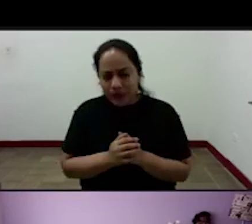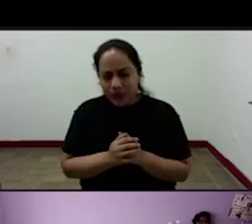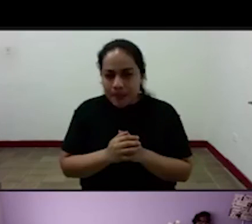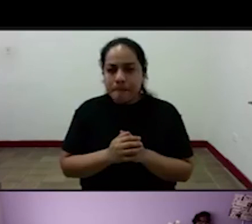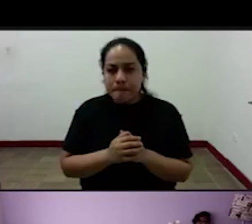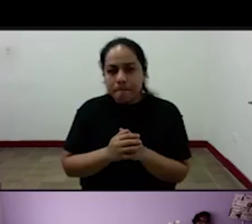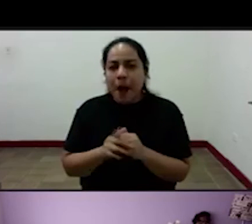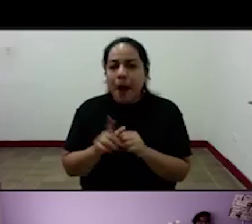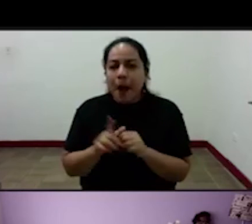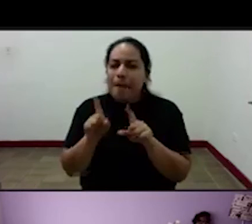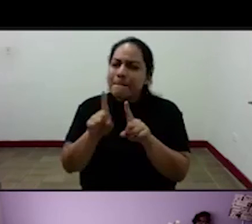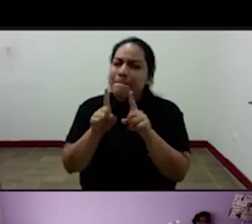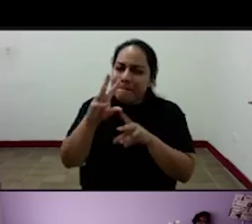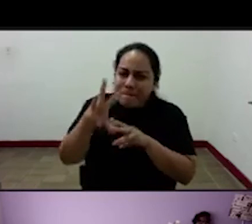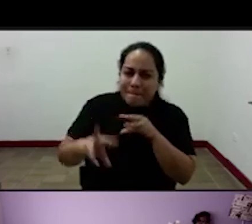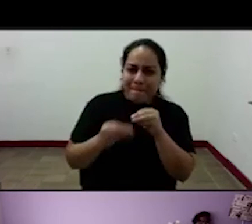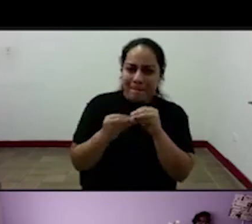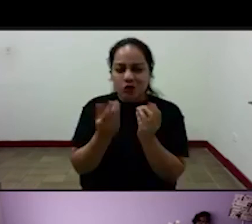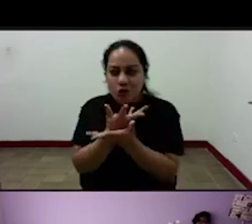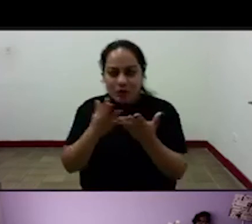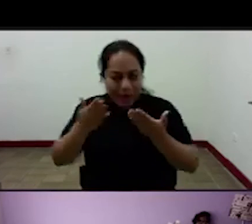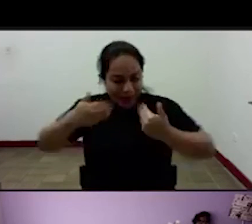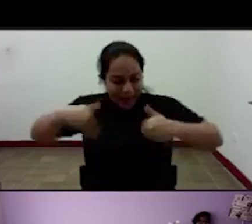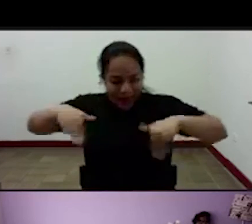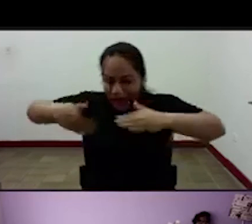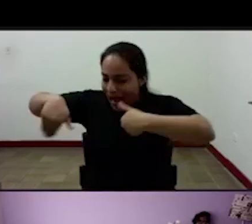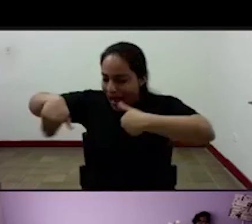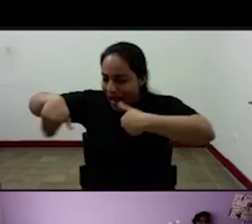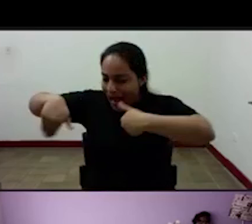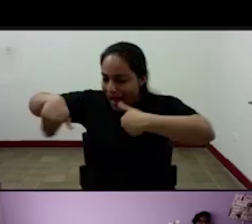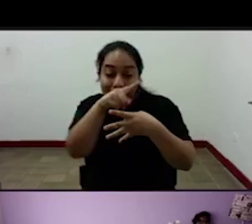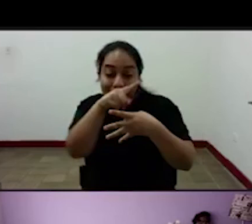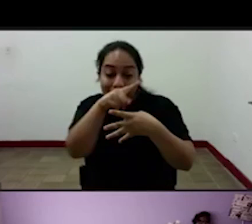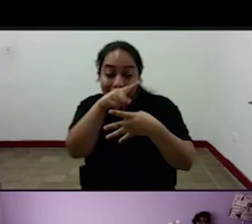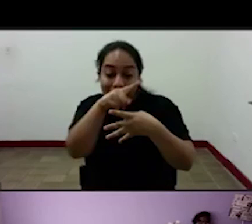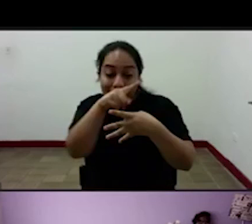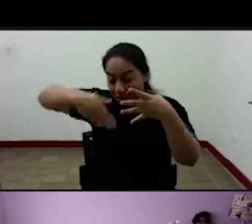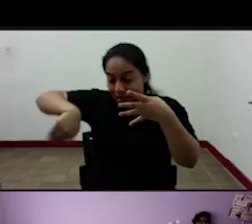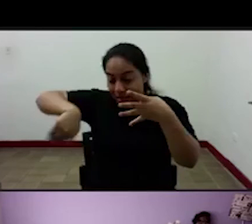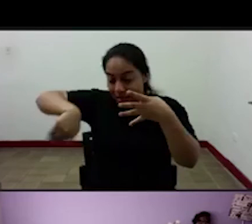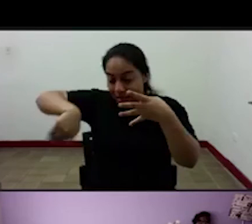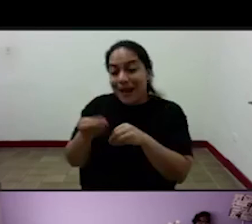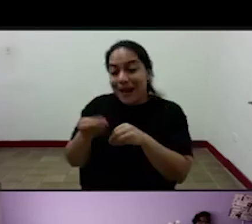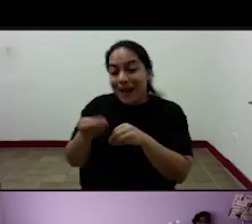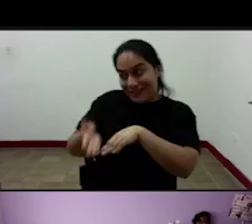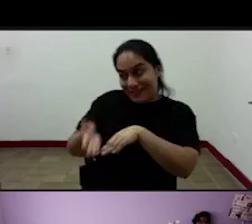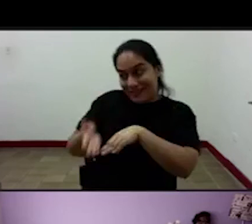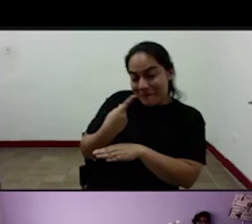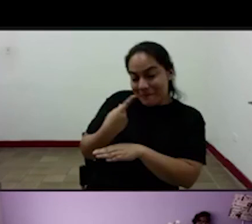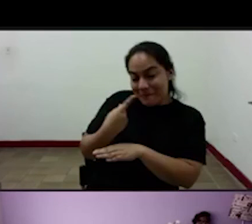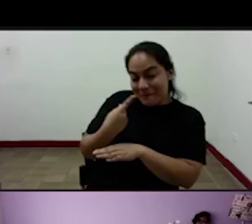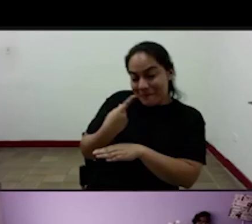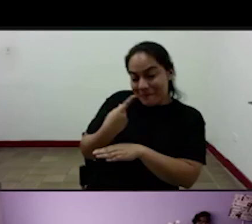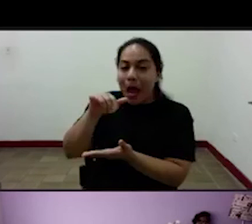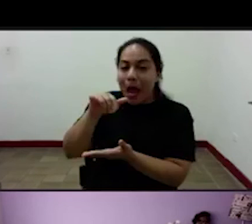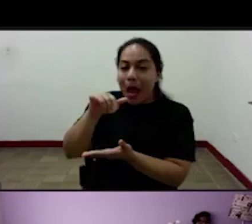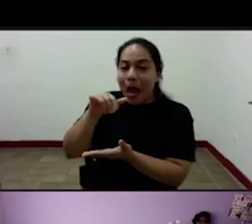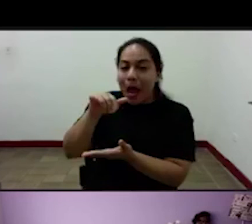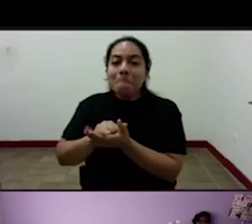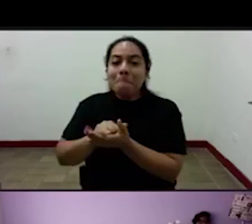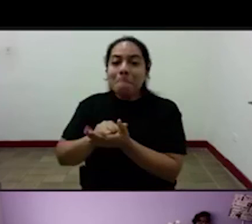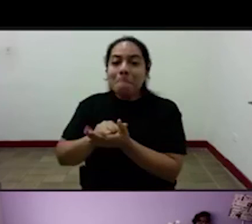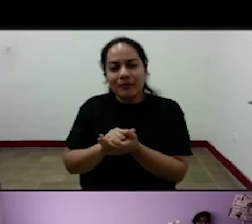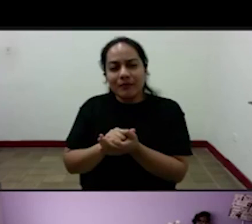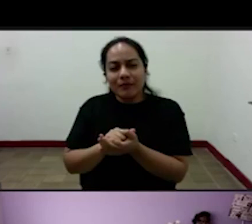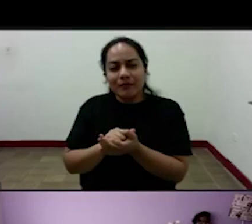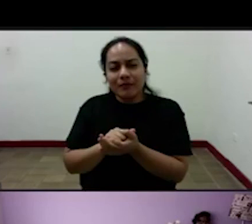a propósito de esa ausencia, y respondiendo de nuevo a la pregunta, seguramente